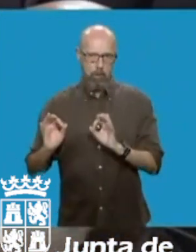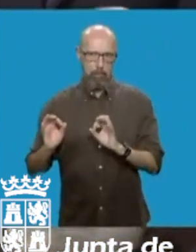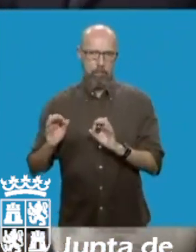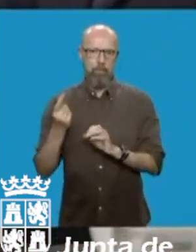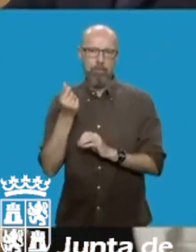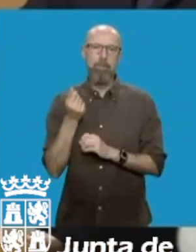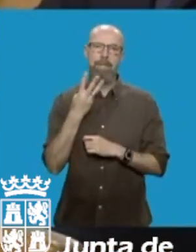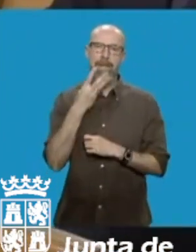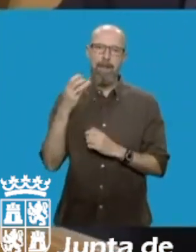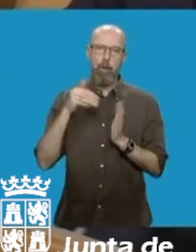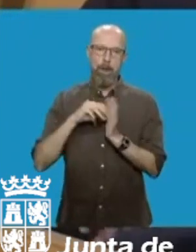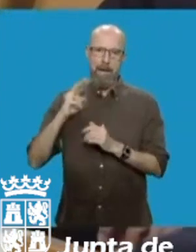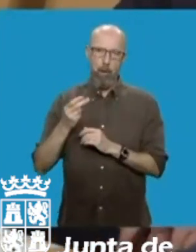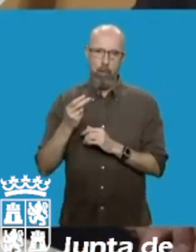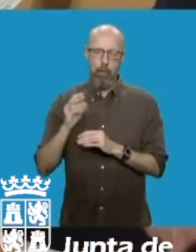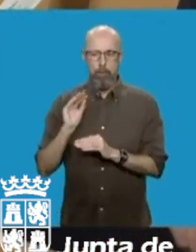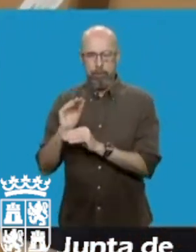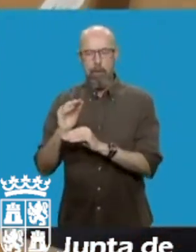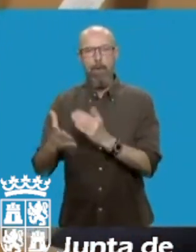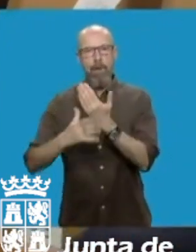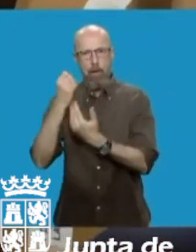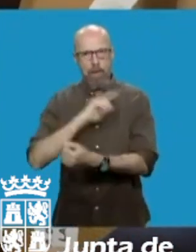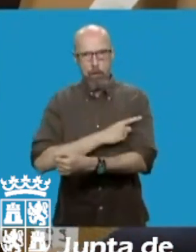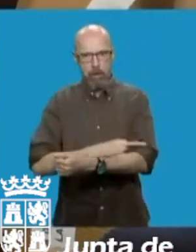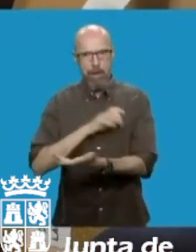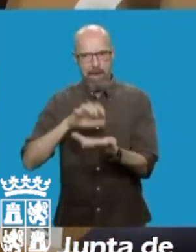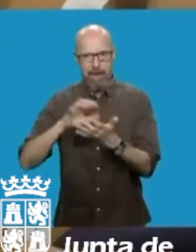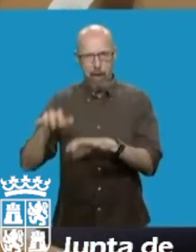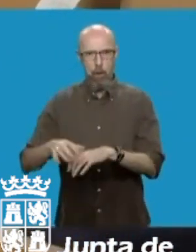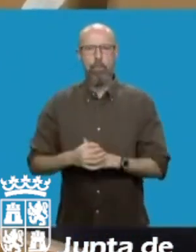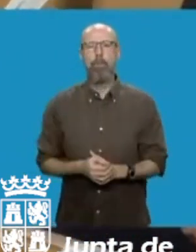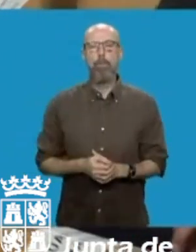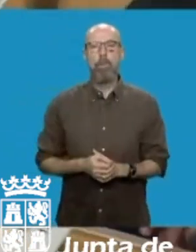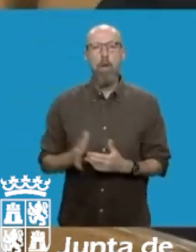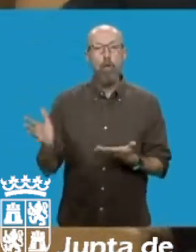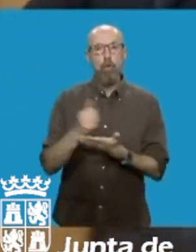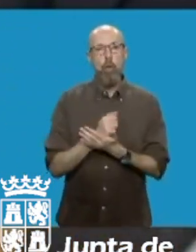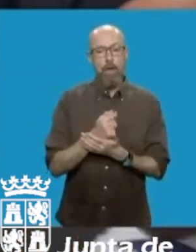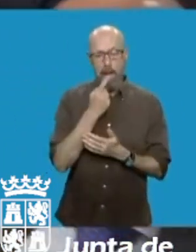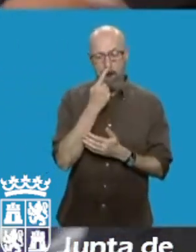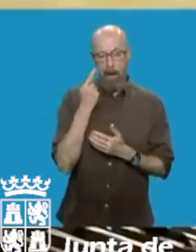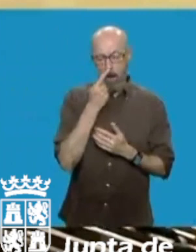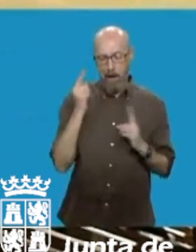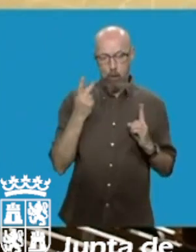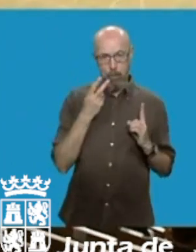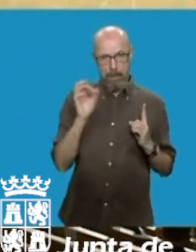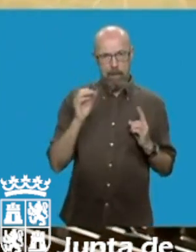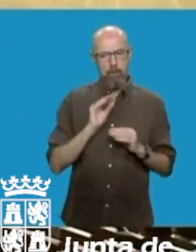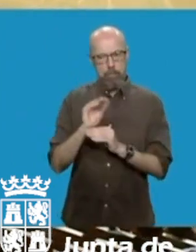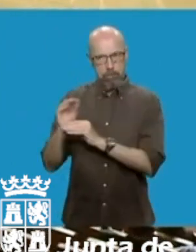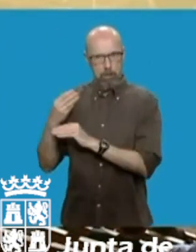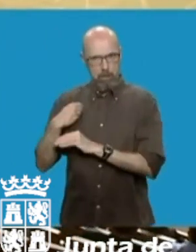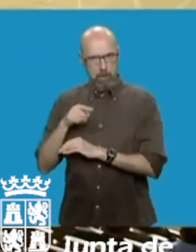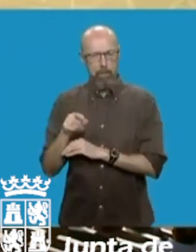de 300.000 euros destinadas a las federaciones deportivas de Castilla y León, todas ellas concedidas en 2020. Además, hemos